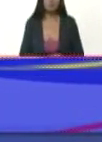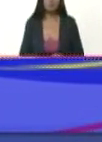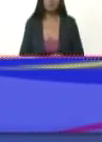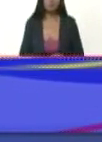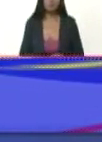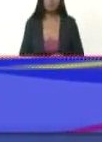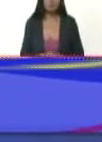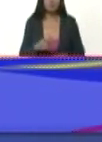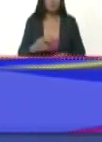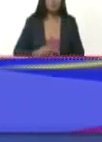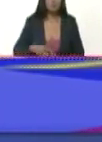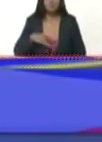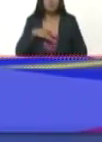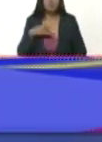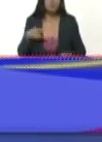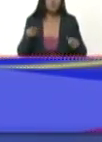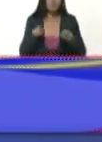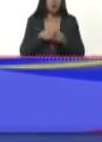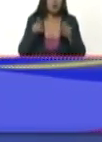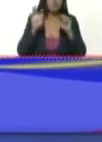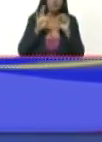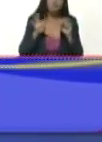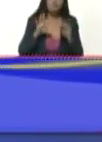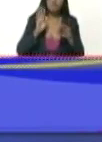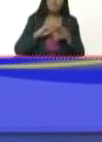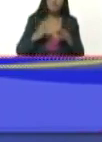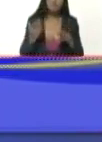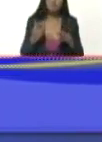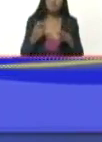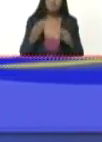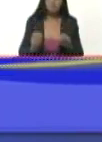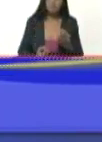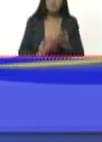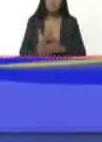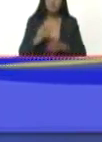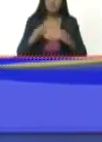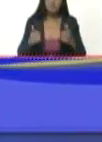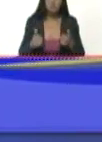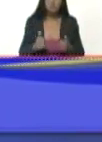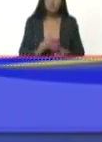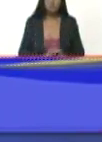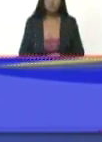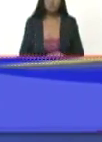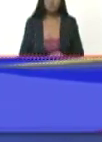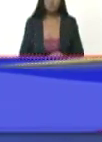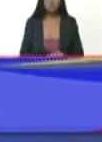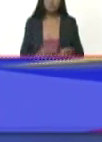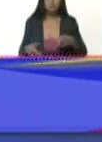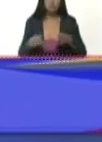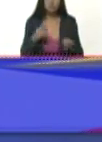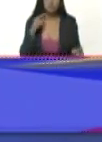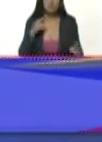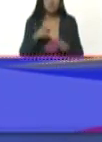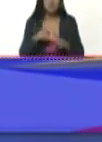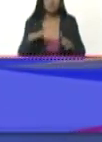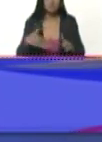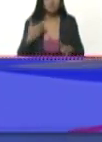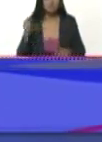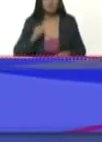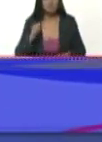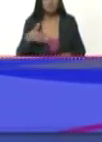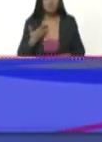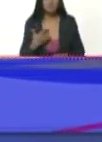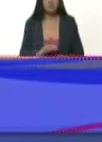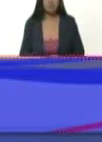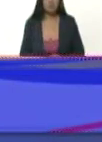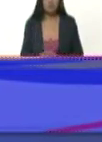fueron apasionados en el surgimiento de una corriente definitiva